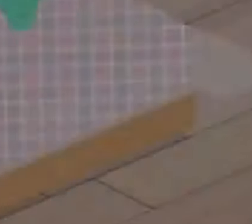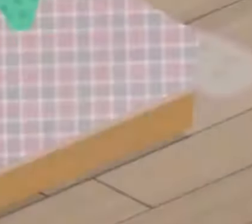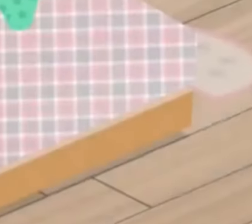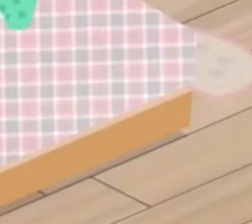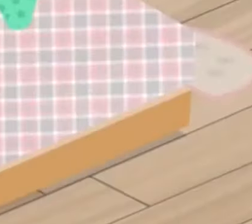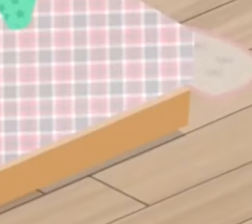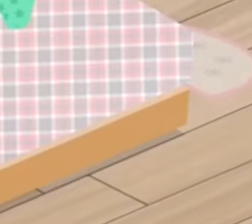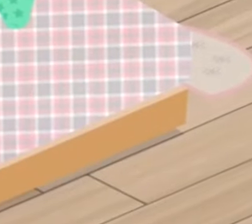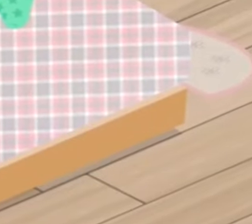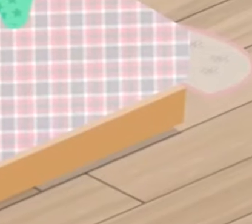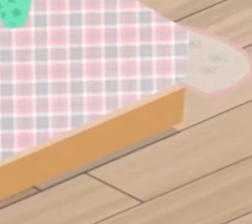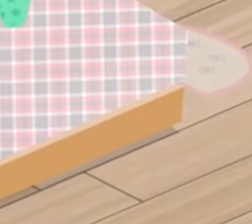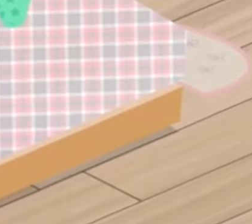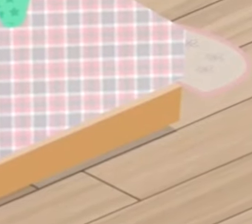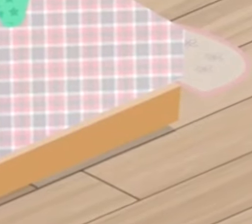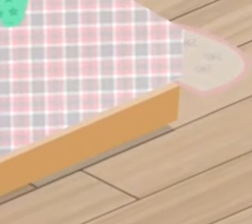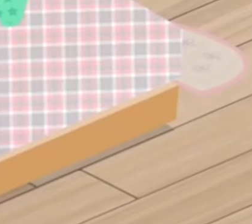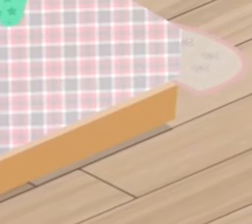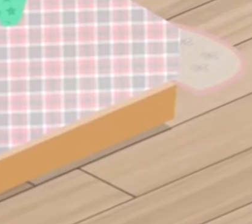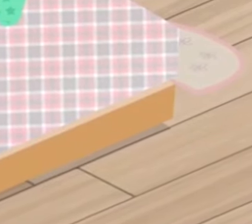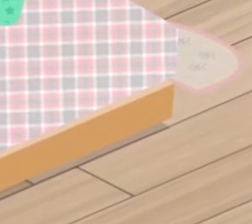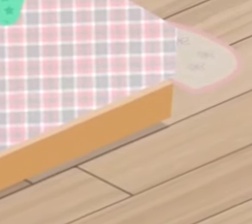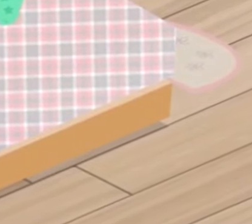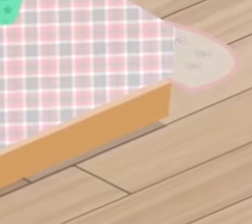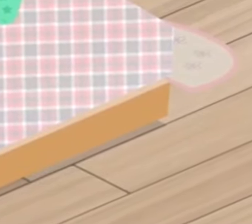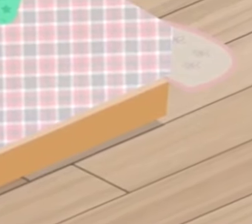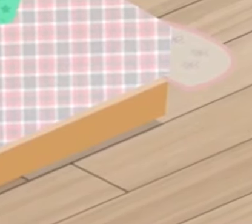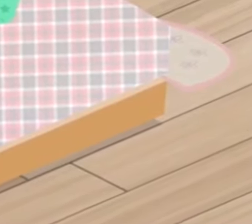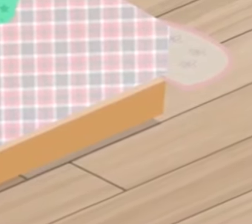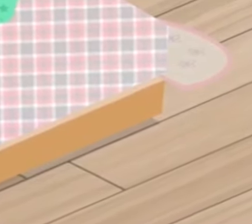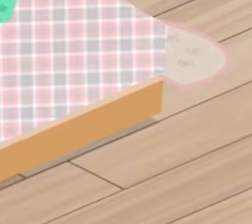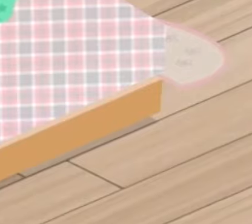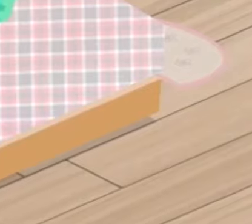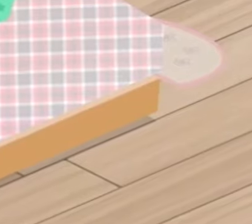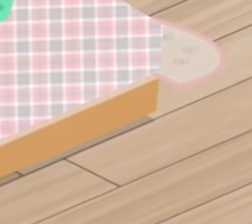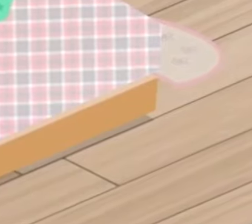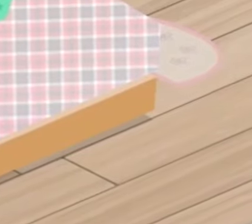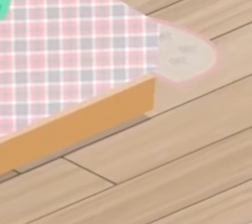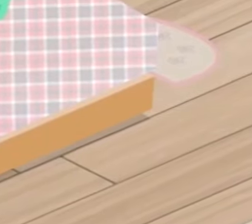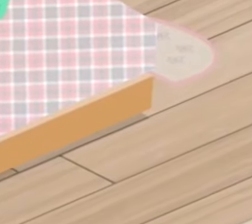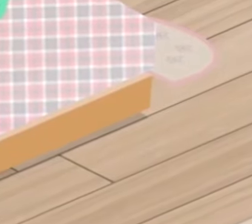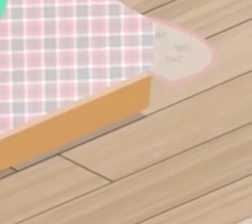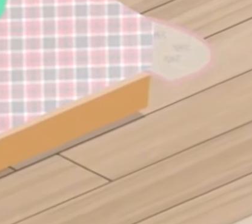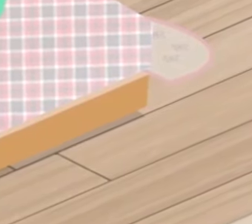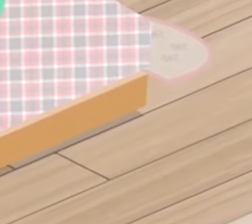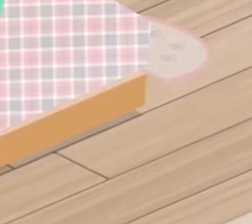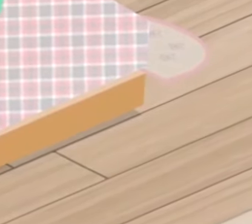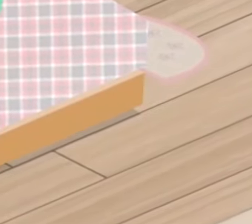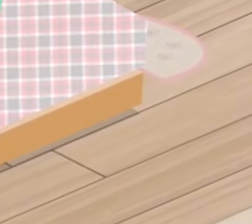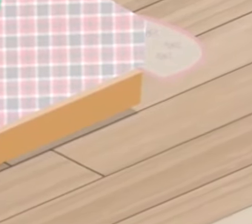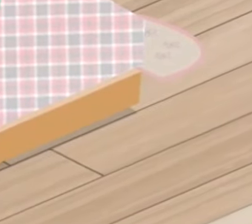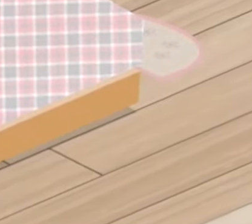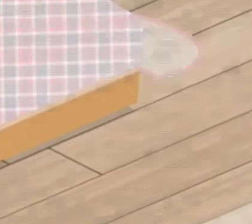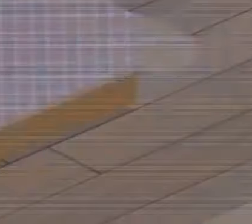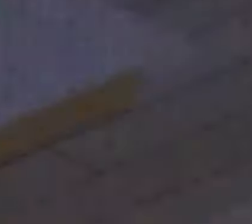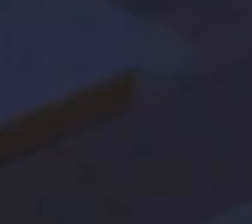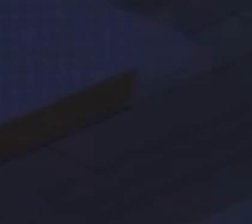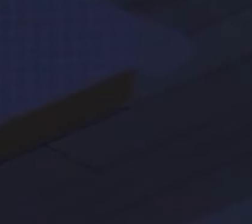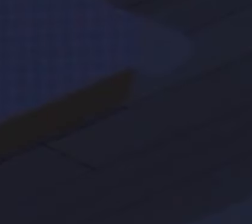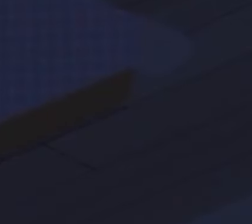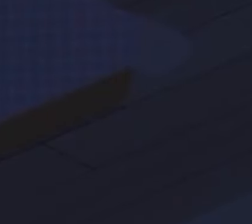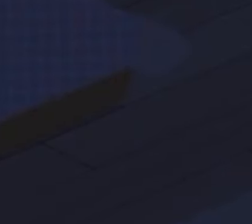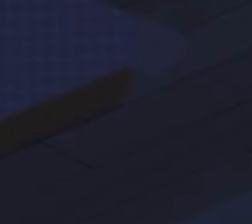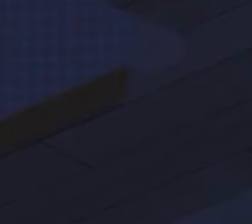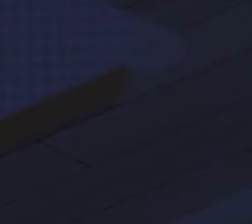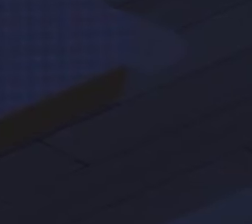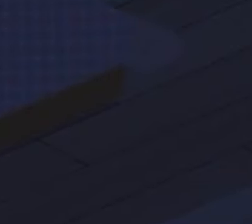información que más nos interese y se ajuste a nuestras preferencias personales. Por eso es tan entretenido. El riesgo es que